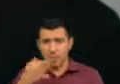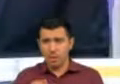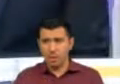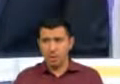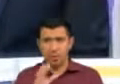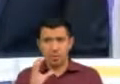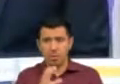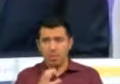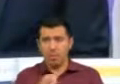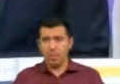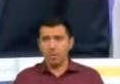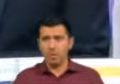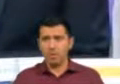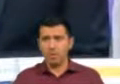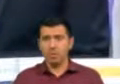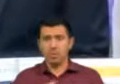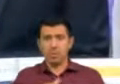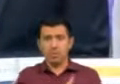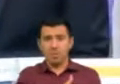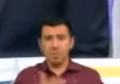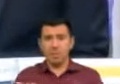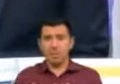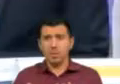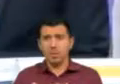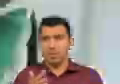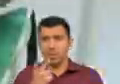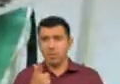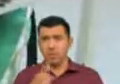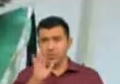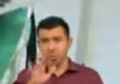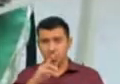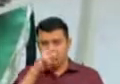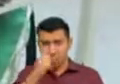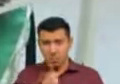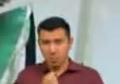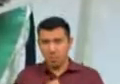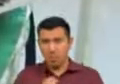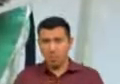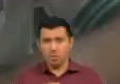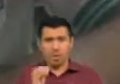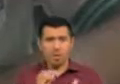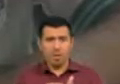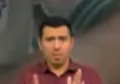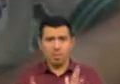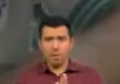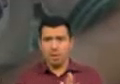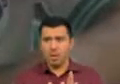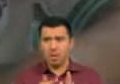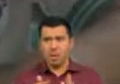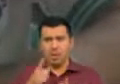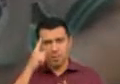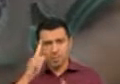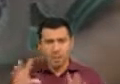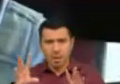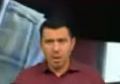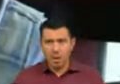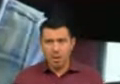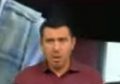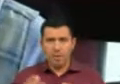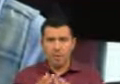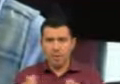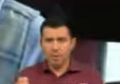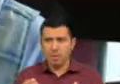colombiana la ministra de educación precisó que su labor consiste en aplicar la ley en los colegios para acabar con la división social